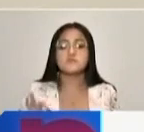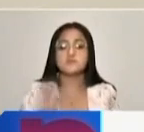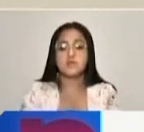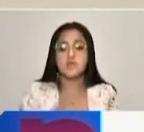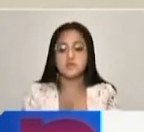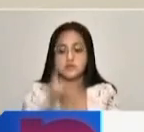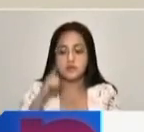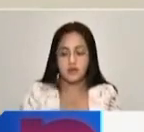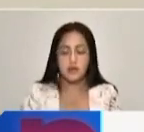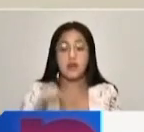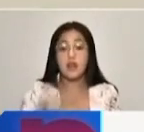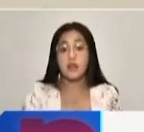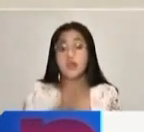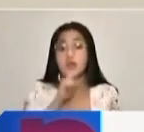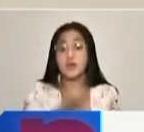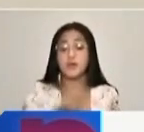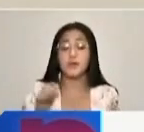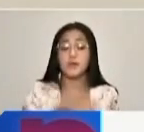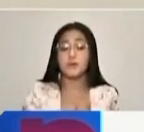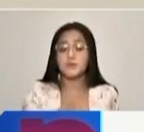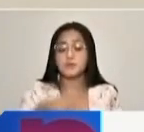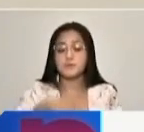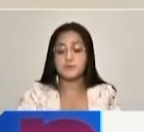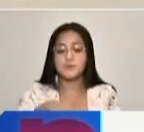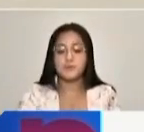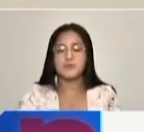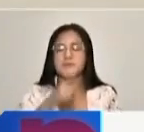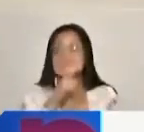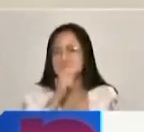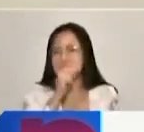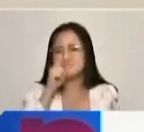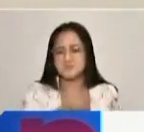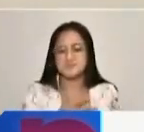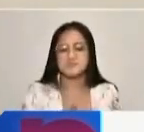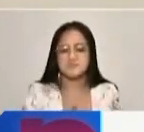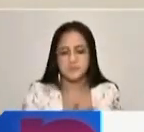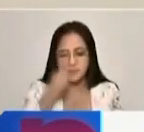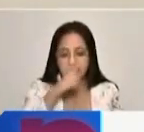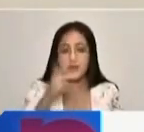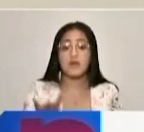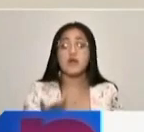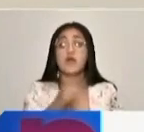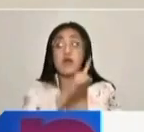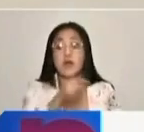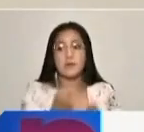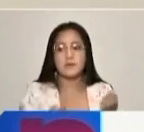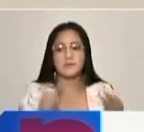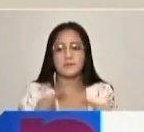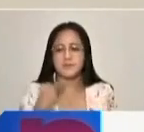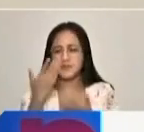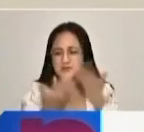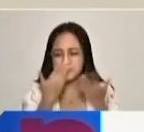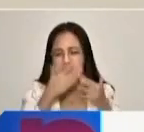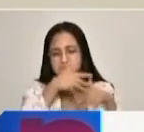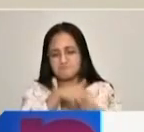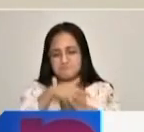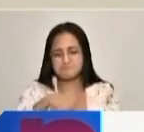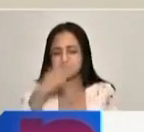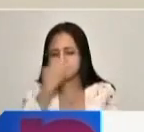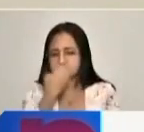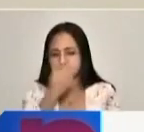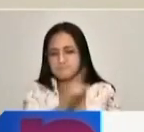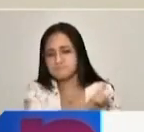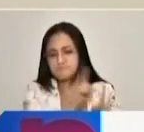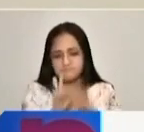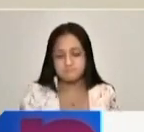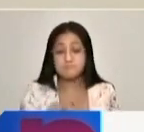sí y con un desfile cívico estudiantil que ya se